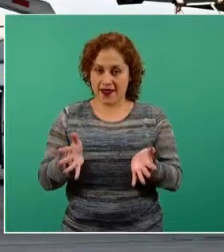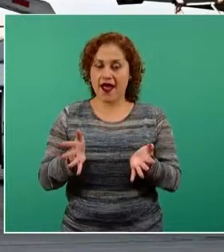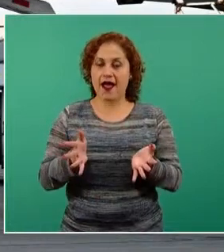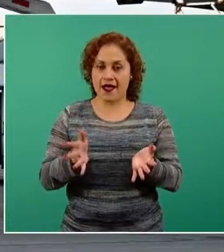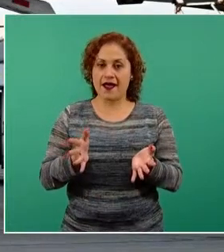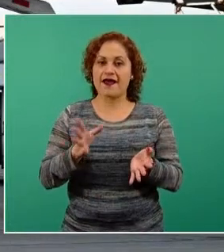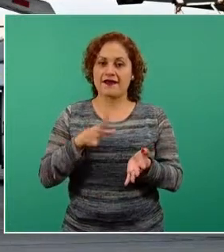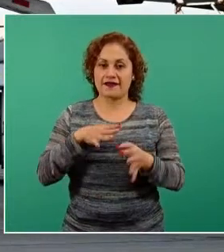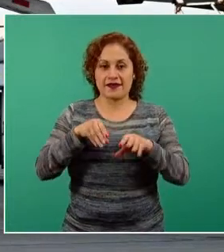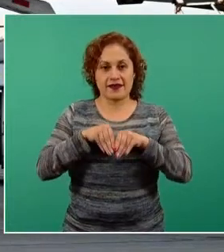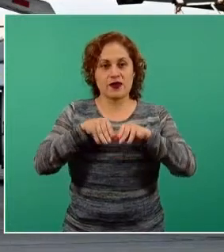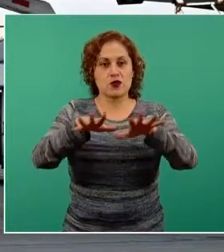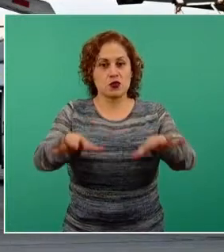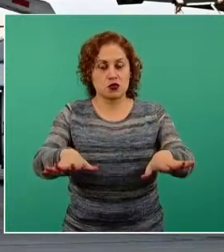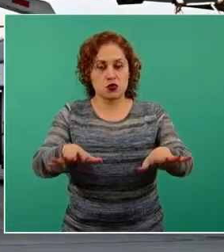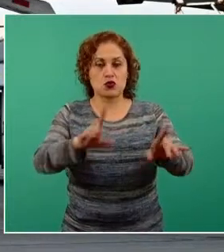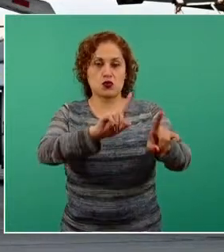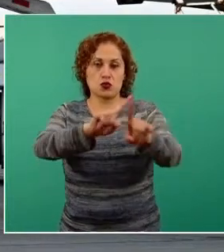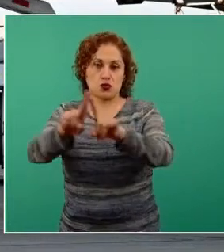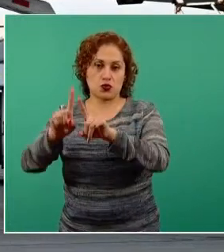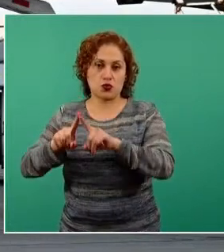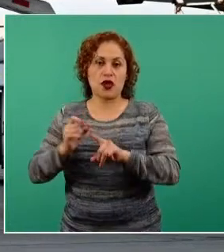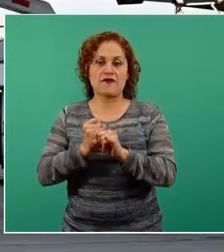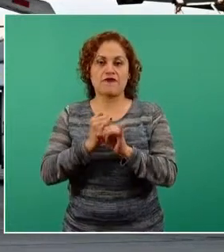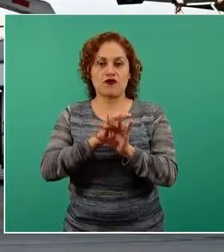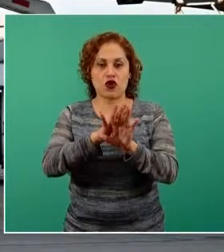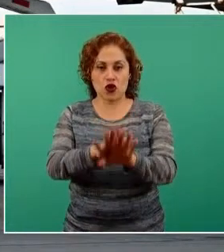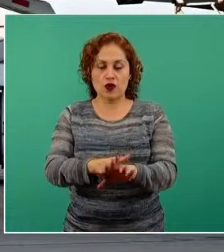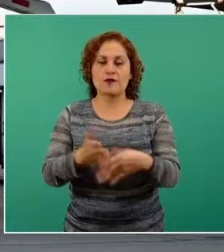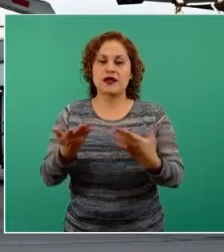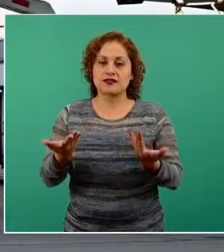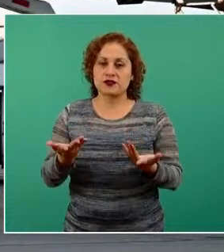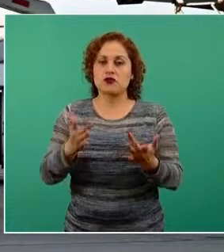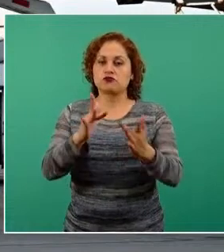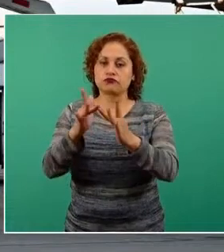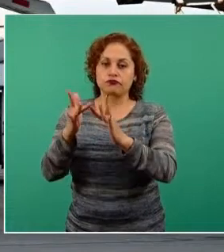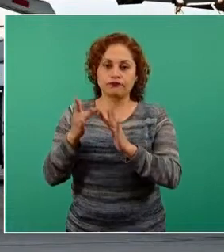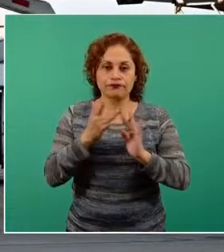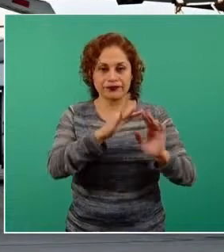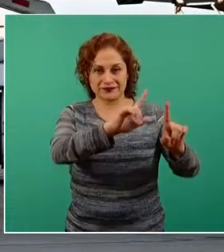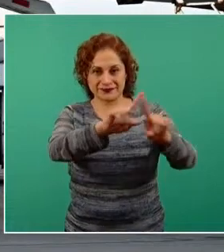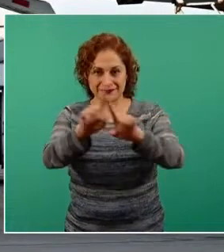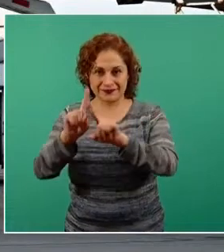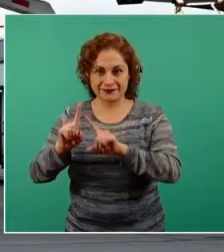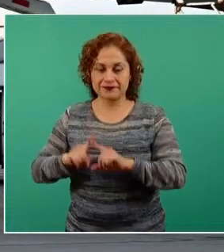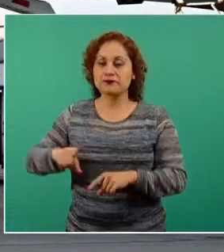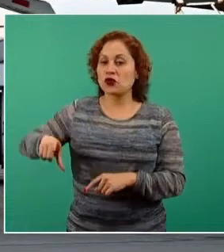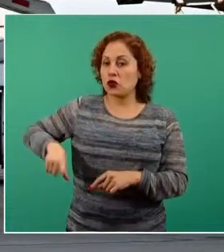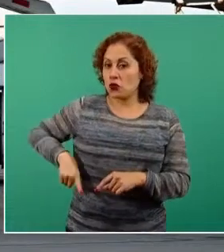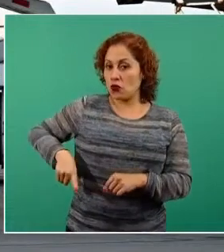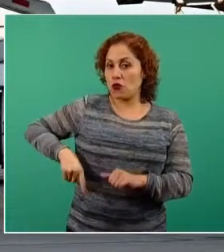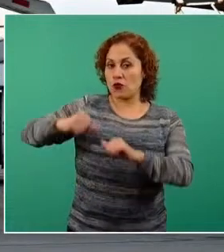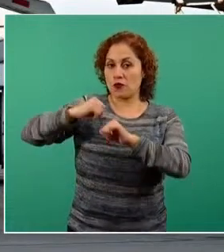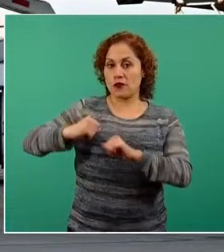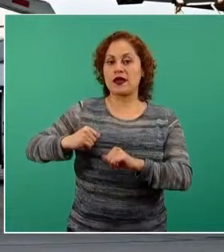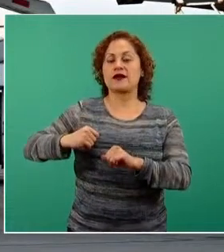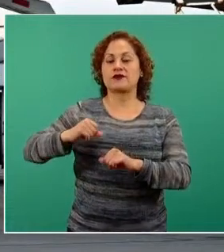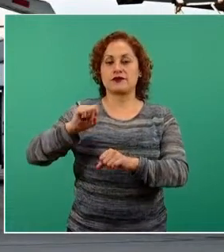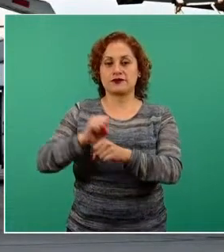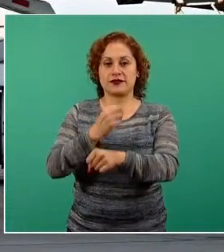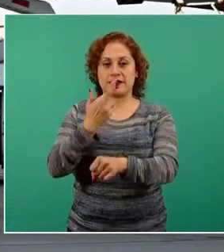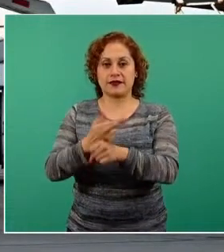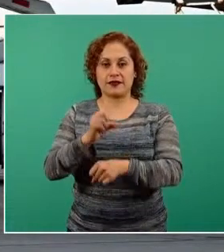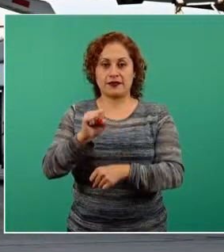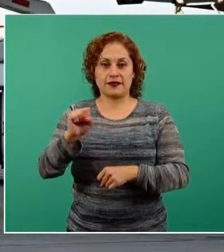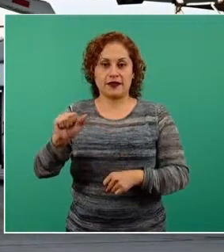los diferentes comunicados y medios oficiales, redes sociales de gobierno de la Secretaría de Salud. Hoy